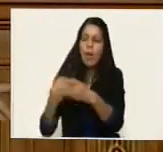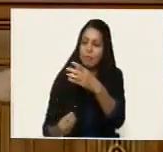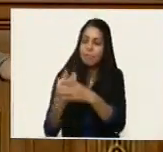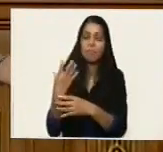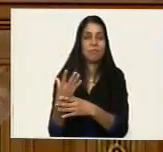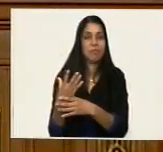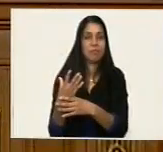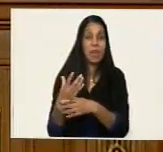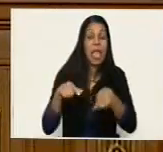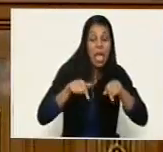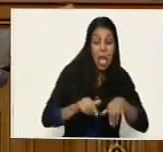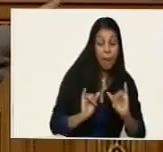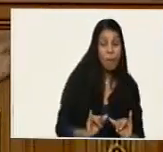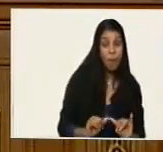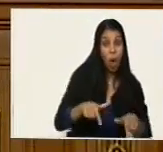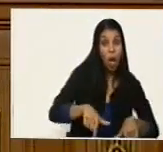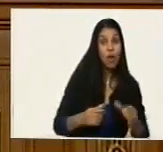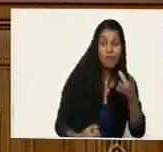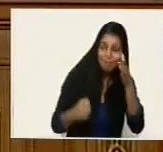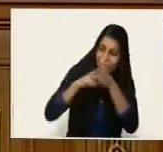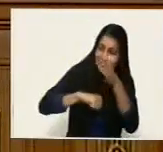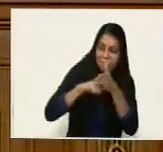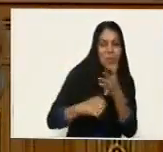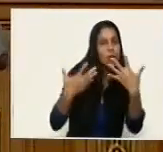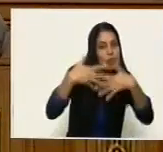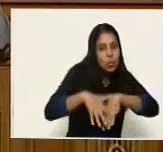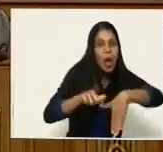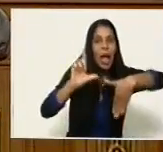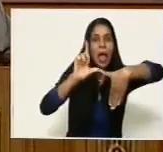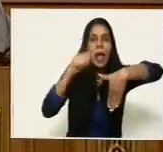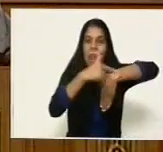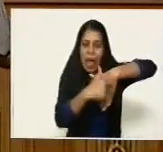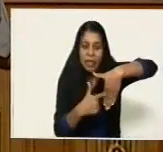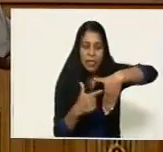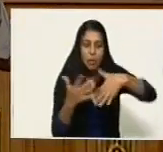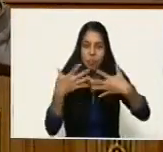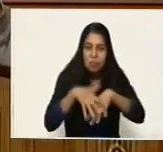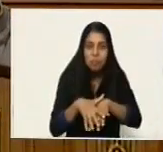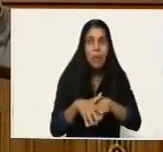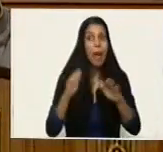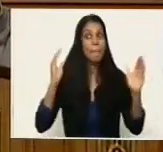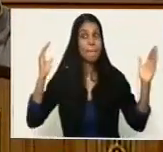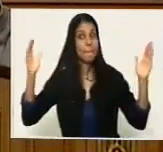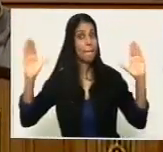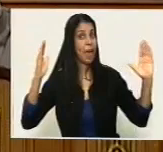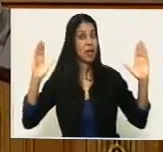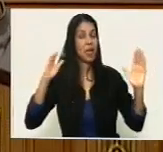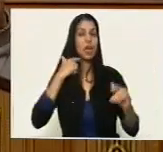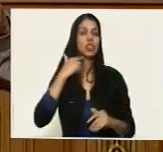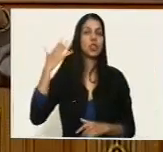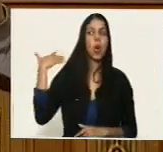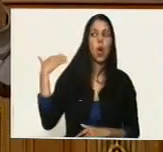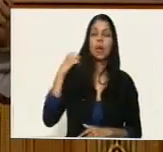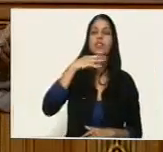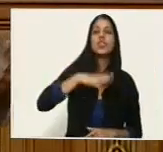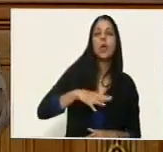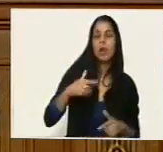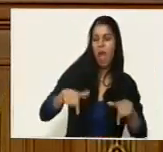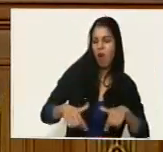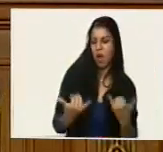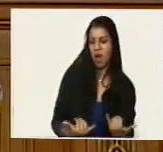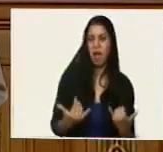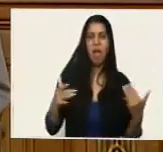la lucha de Bolívar, la lucha de nuestro pueblo. Entonces las similitudes históricas no son coincidencias, no son